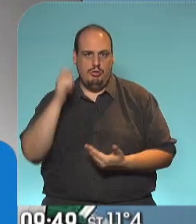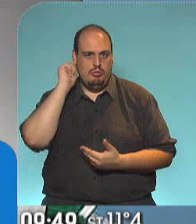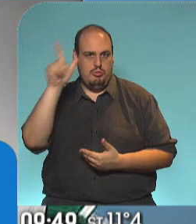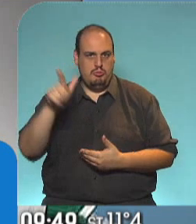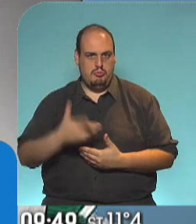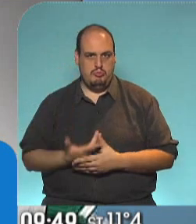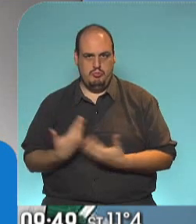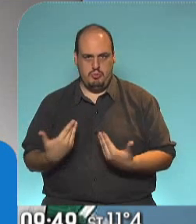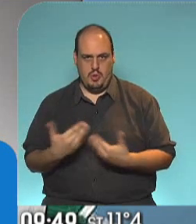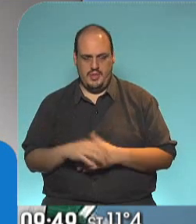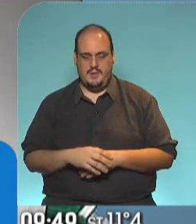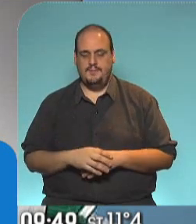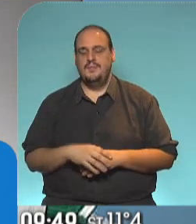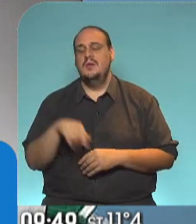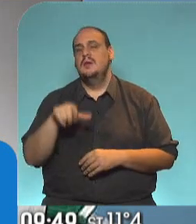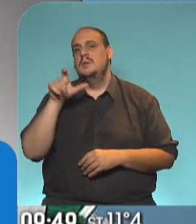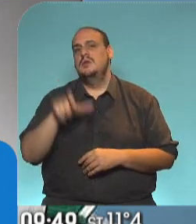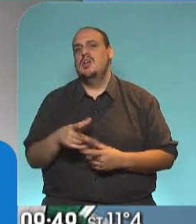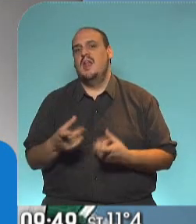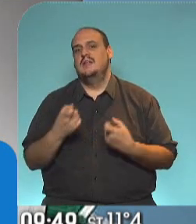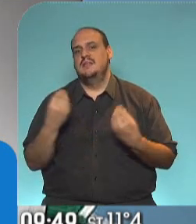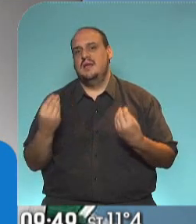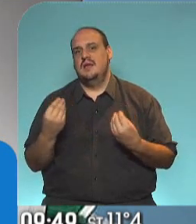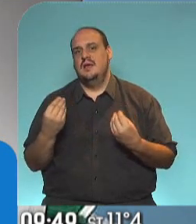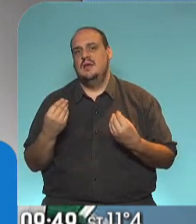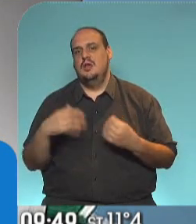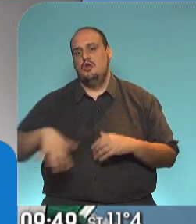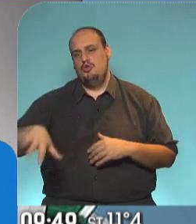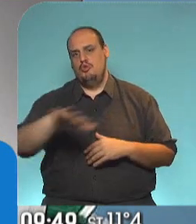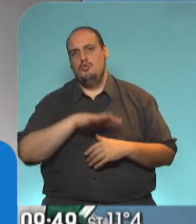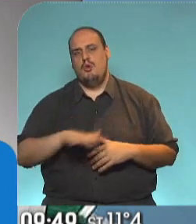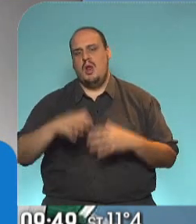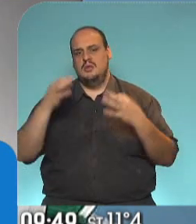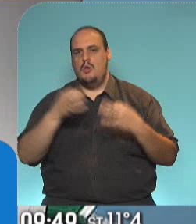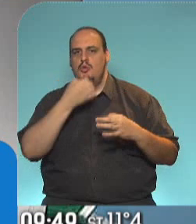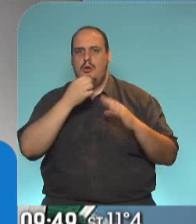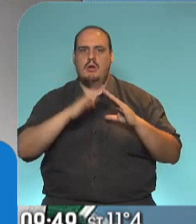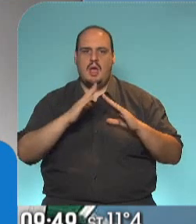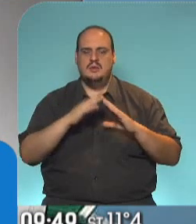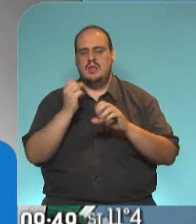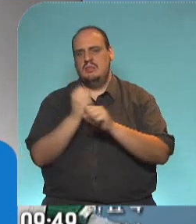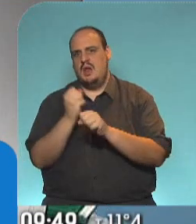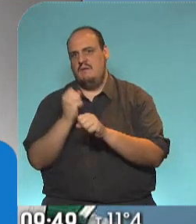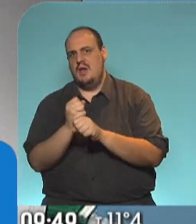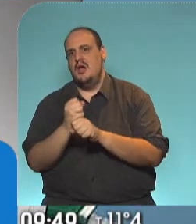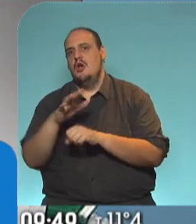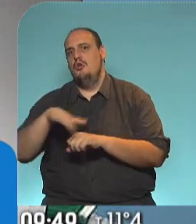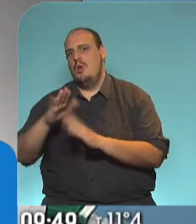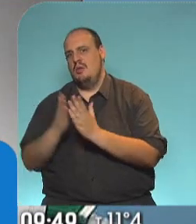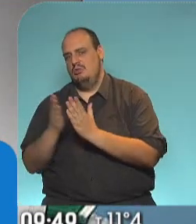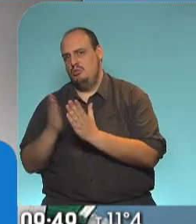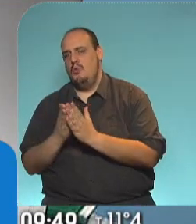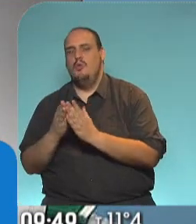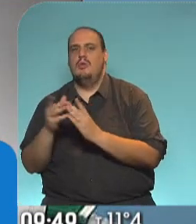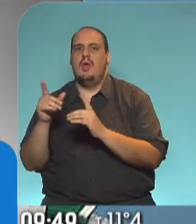que necesita que los espacios en los que se mueve sean espacios seguros su casa su trabajo el lugar donde estudia el lugar